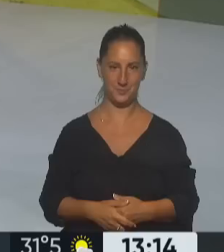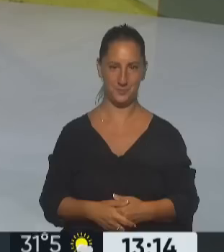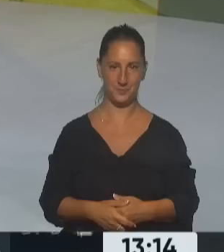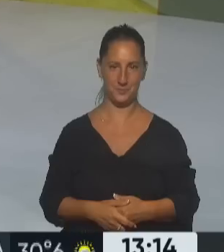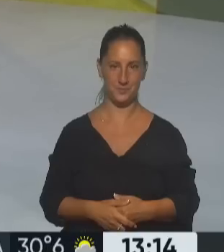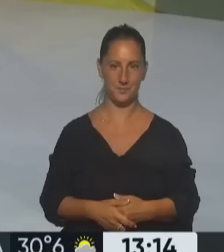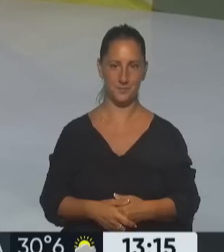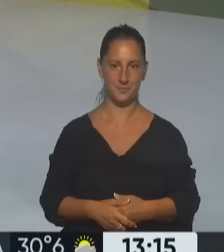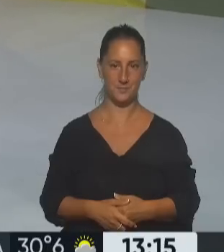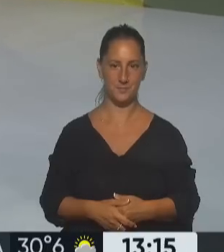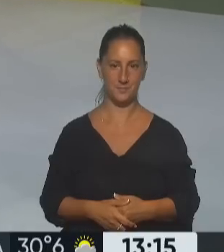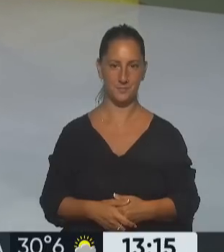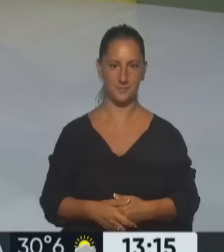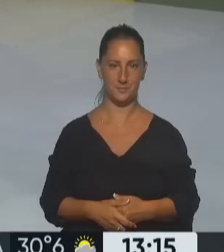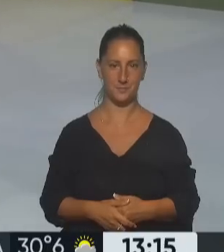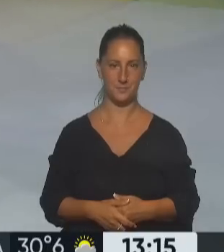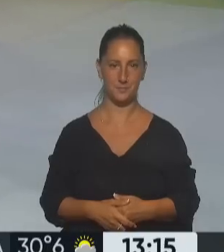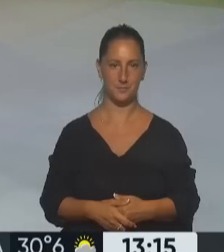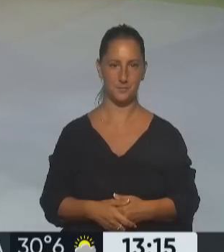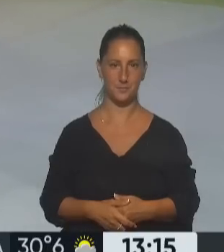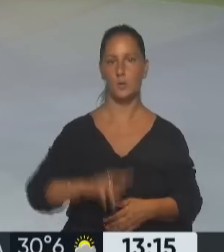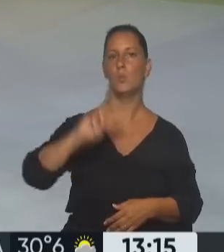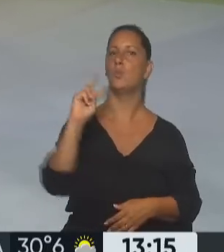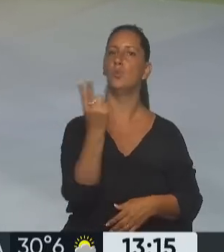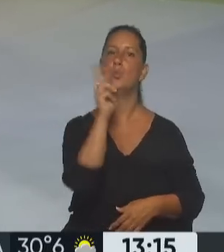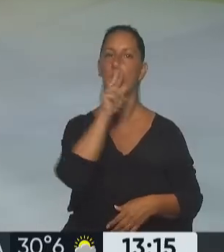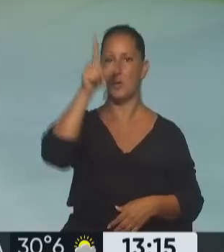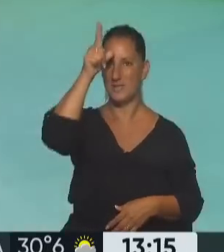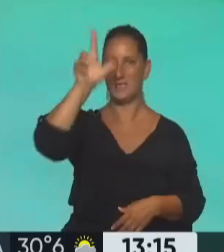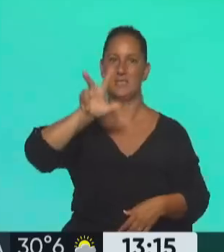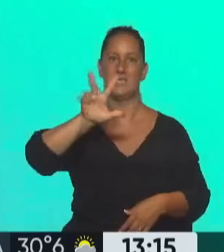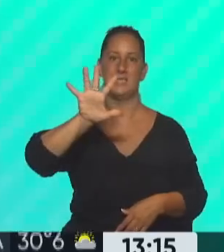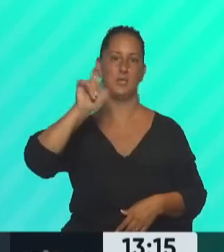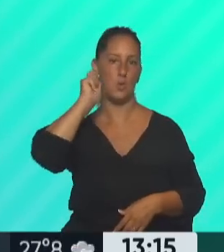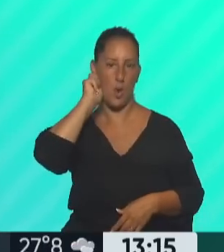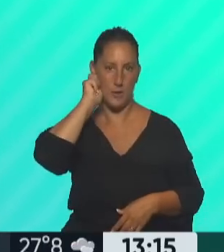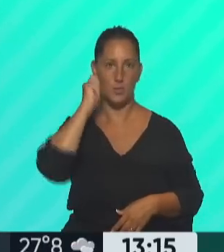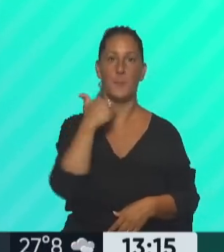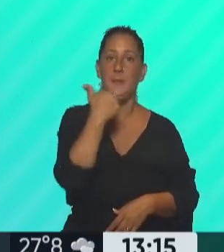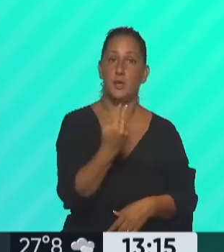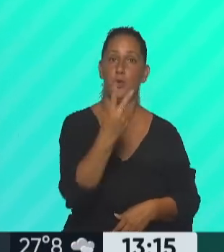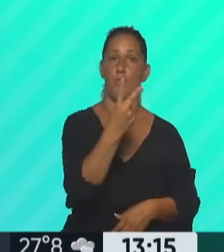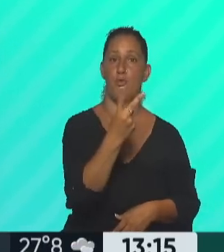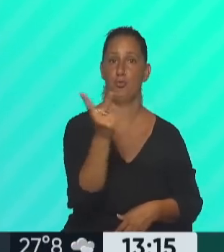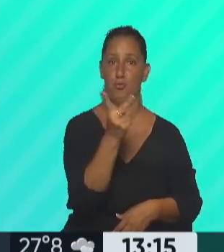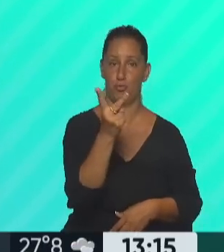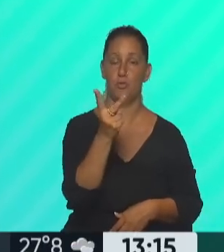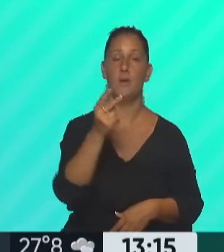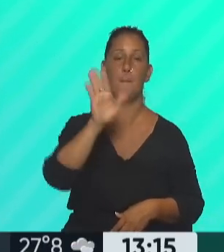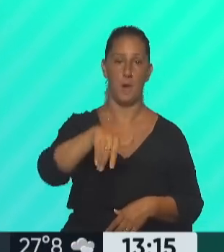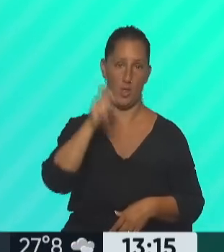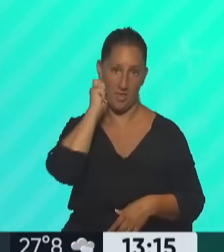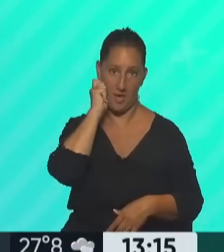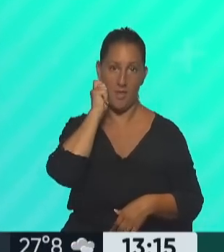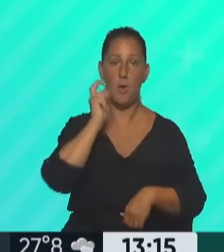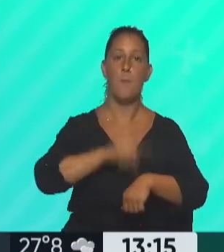no volvemos a ocupar con la muerte de esta mujer policía 35 años mamá de dos menores falleció